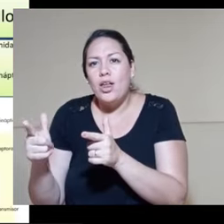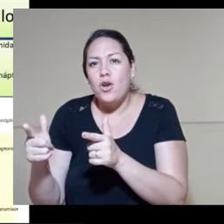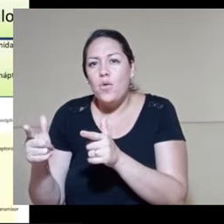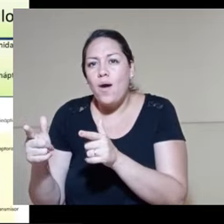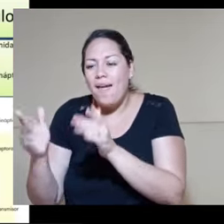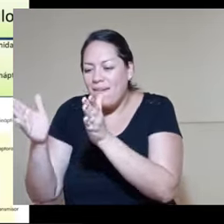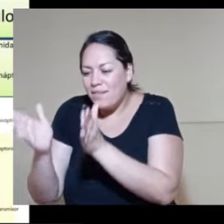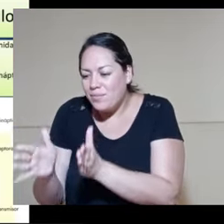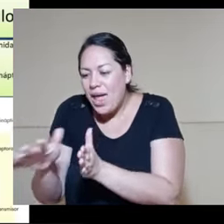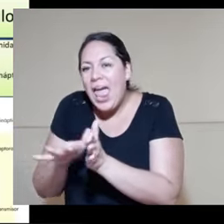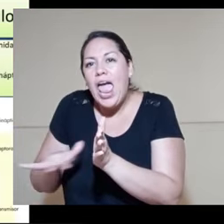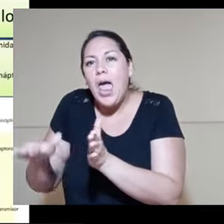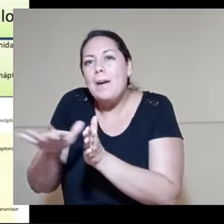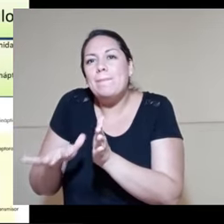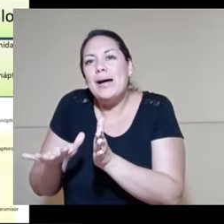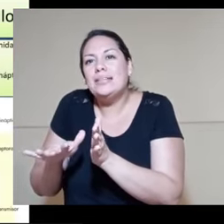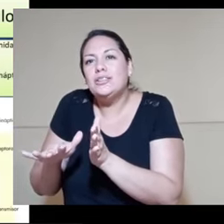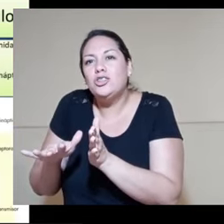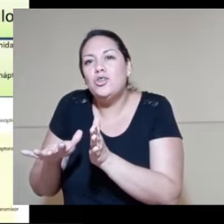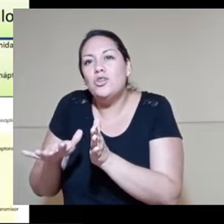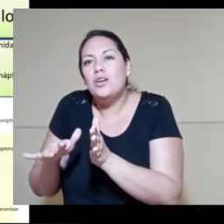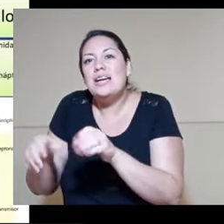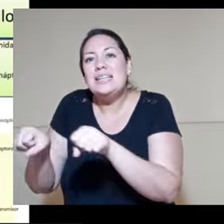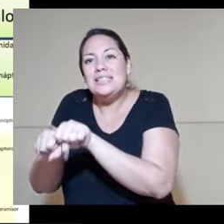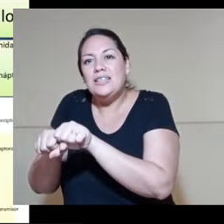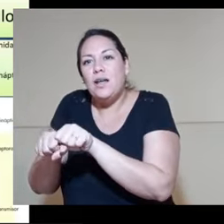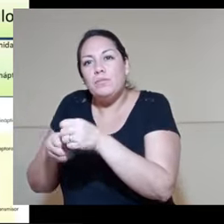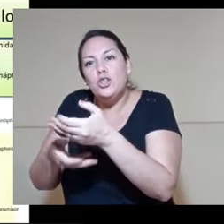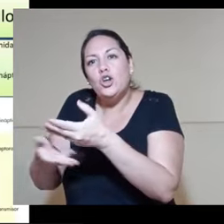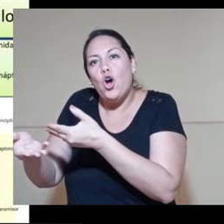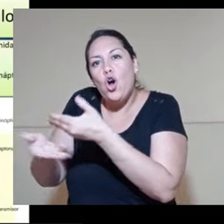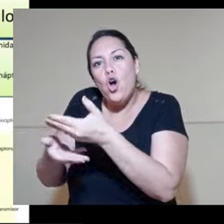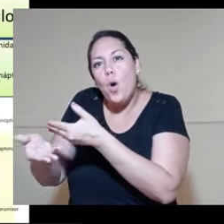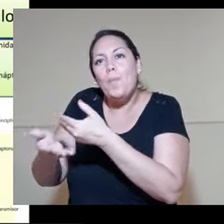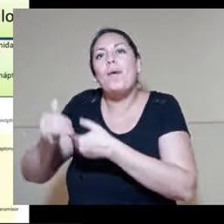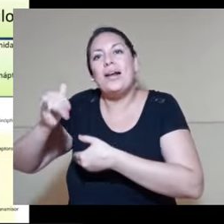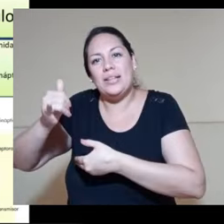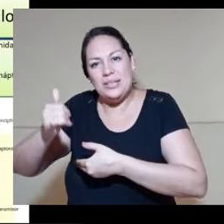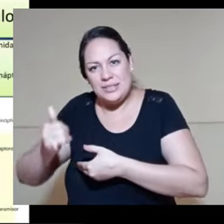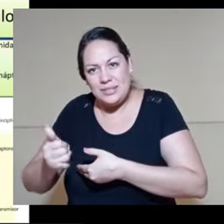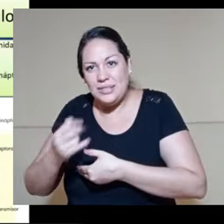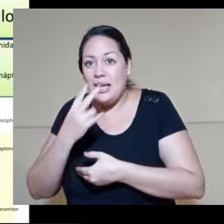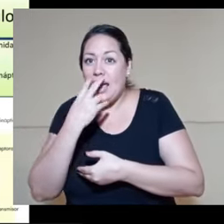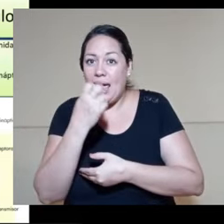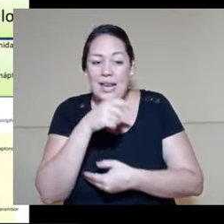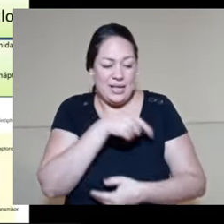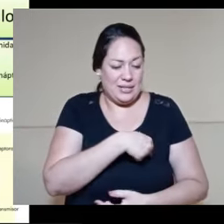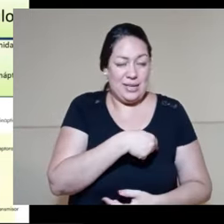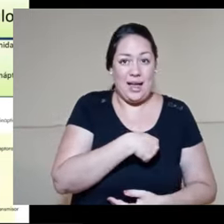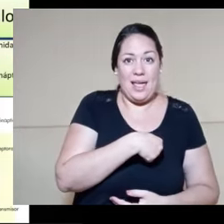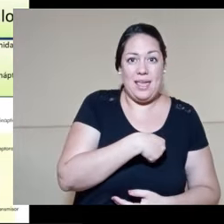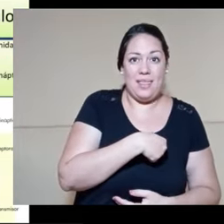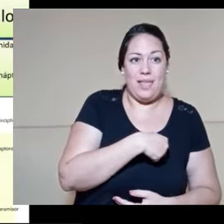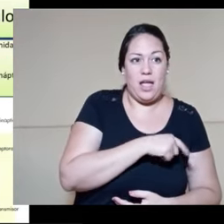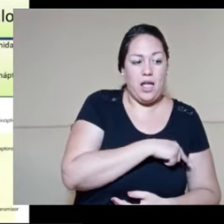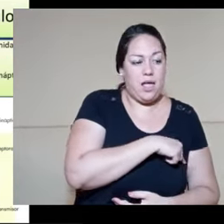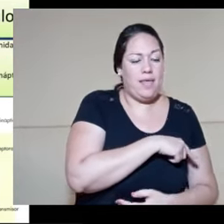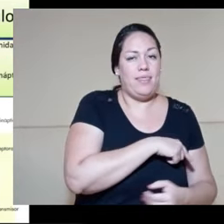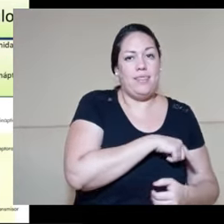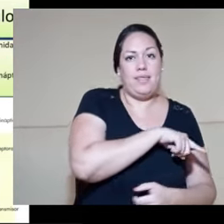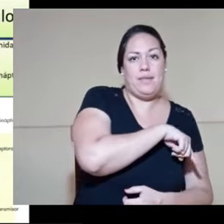no comparten ningún canal, lo que comparten es un espacio sináptico. Y otra diferencia es que la eléctrica